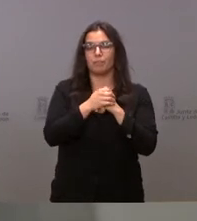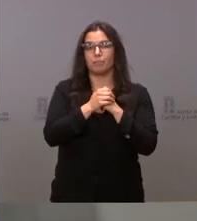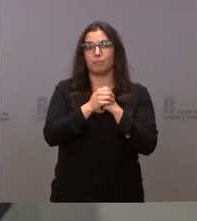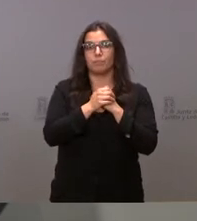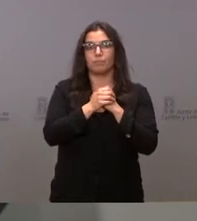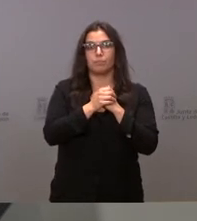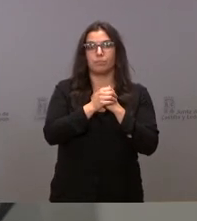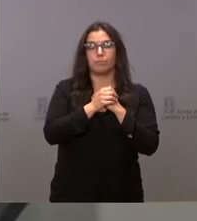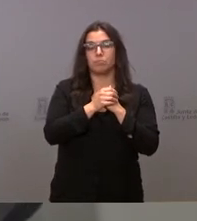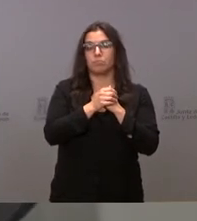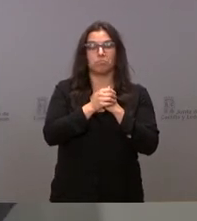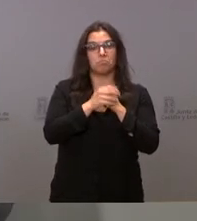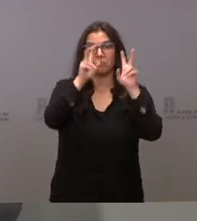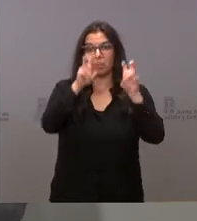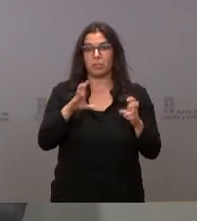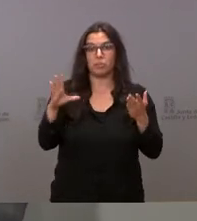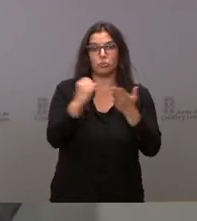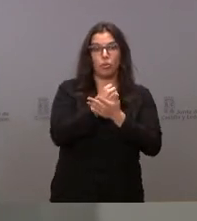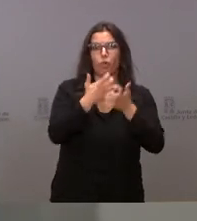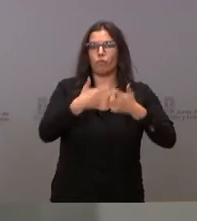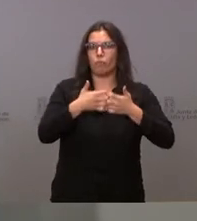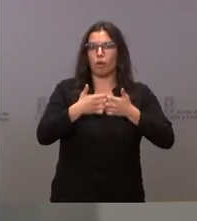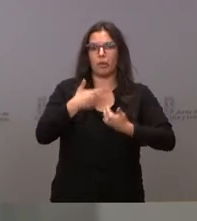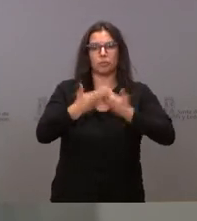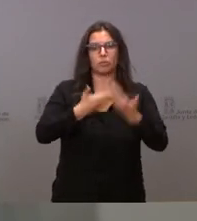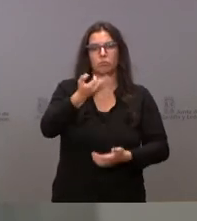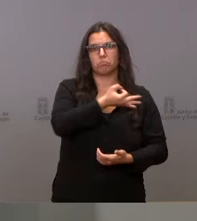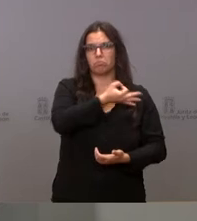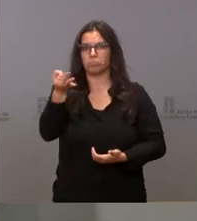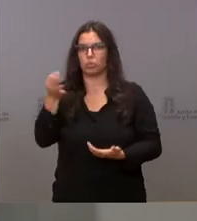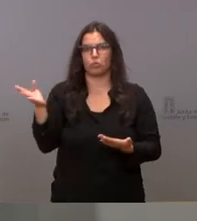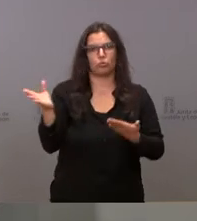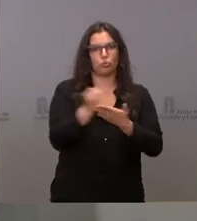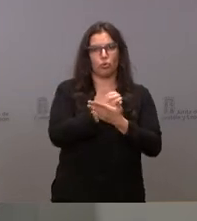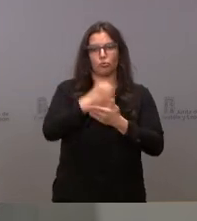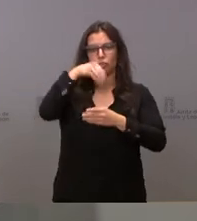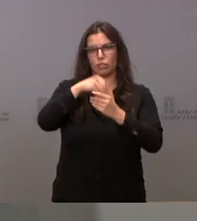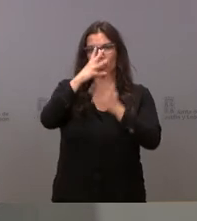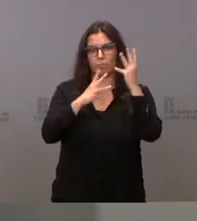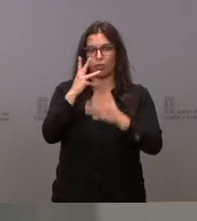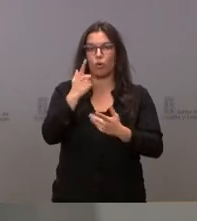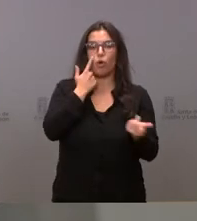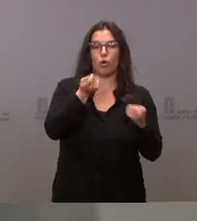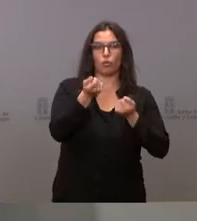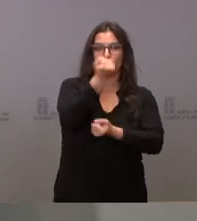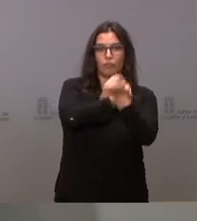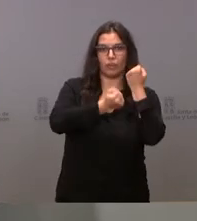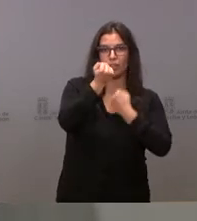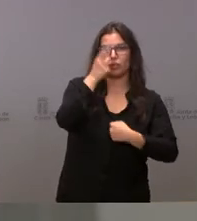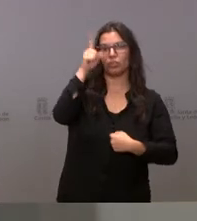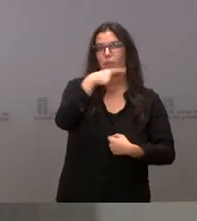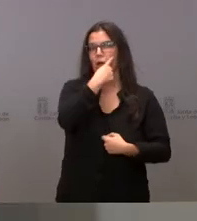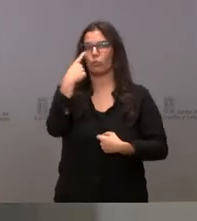sus aspectos un correcto funcionamiento de nuestra Administración. Tanto el control financiero como el plan de auditoría